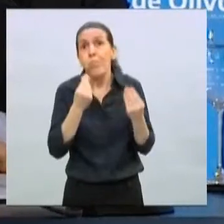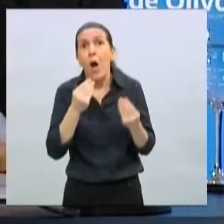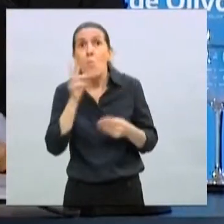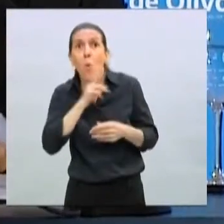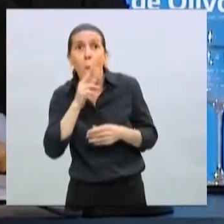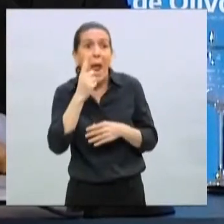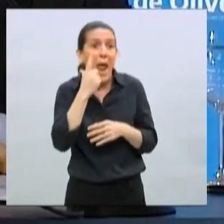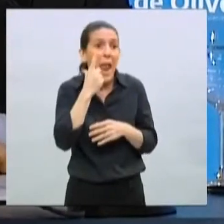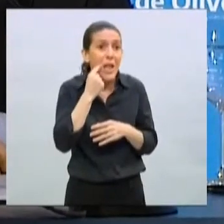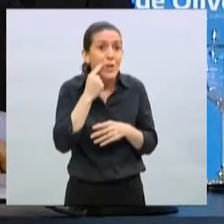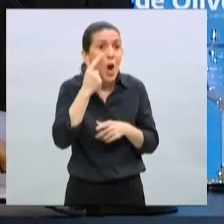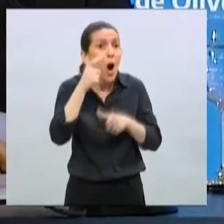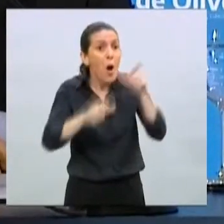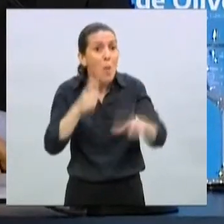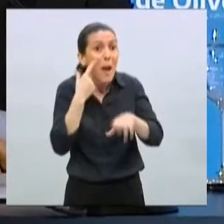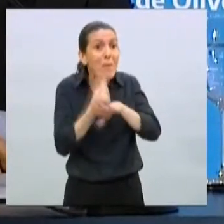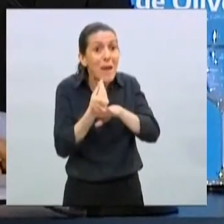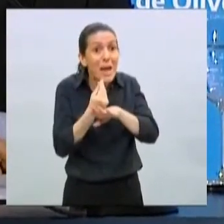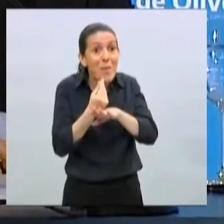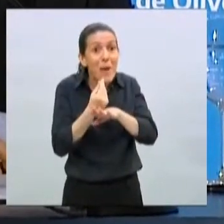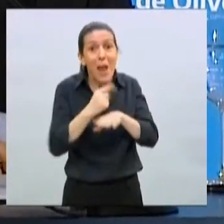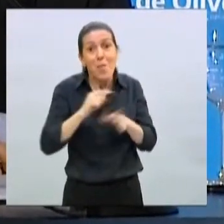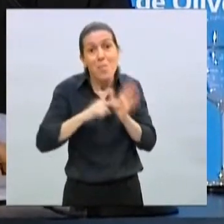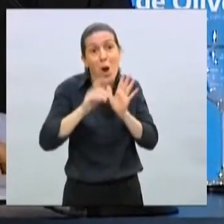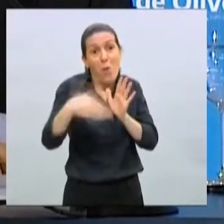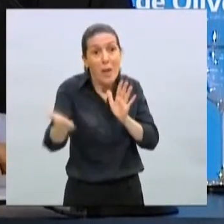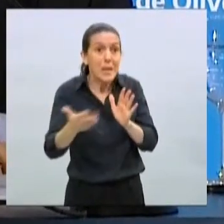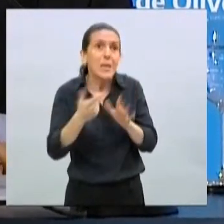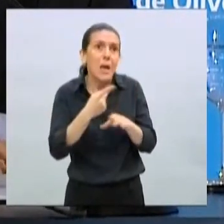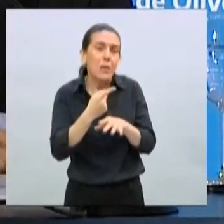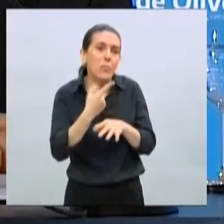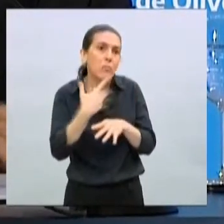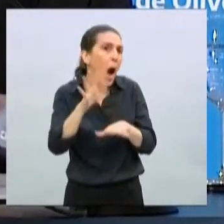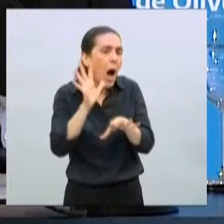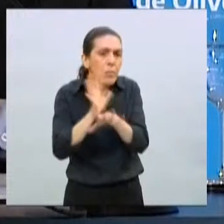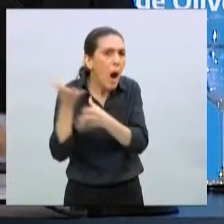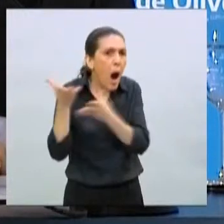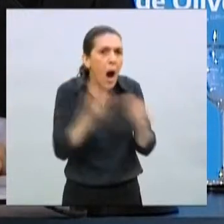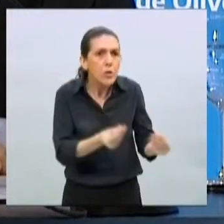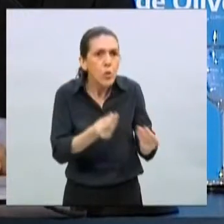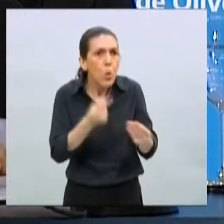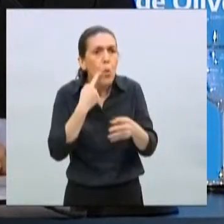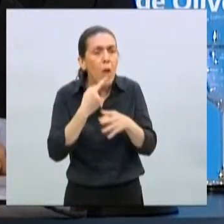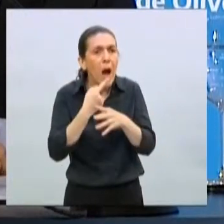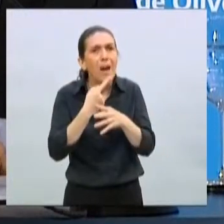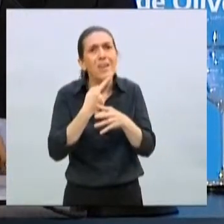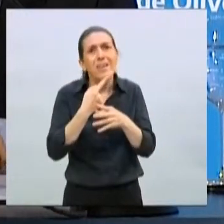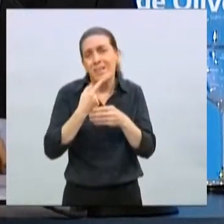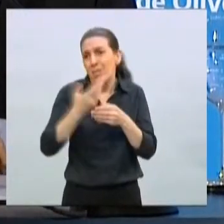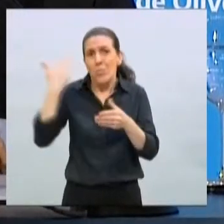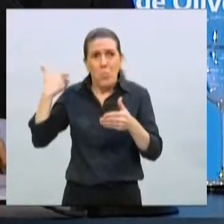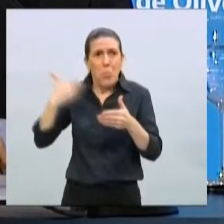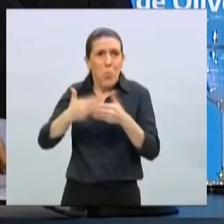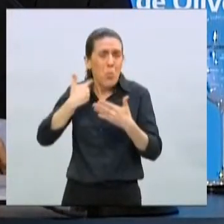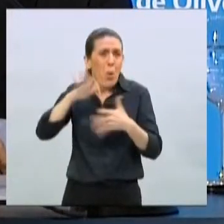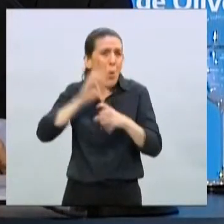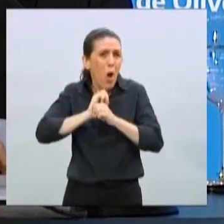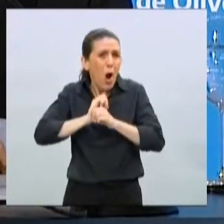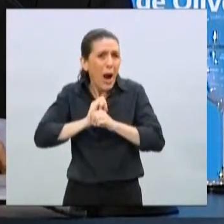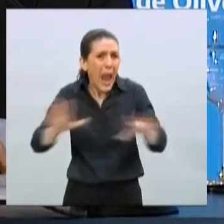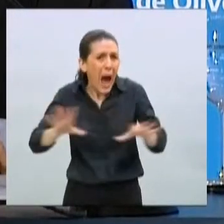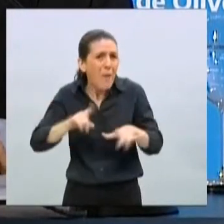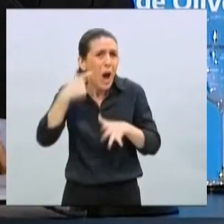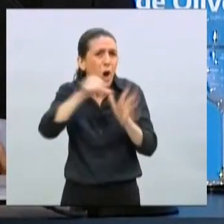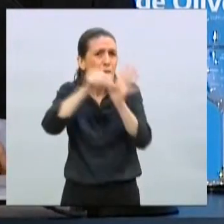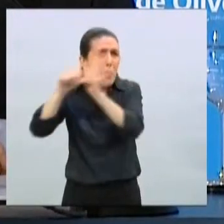bonaerenses. La verdad que eso es lo que más fuertemente ha contribuido a que no haya una catástrofe sanitaria como sí hay en otros